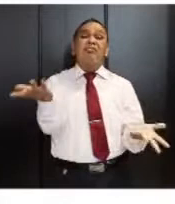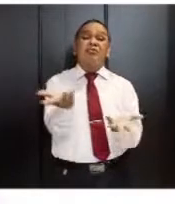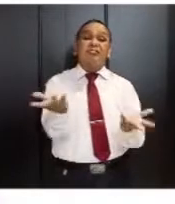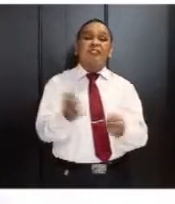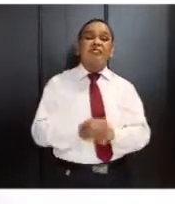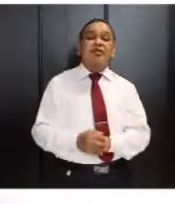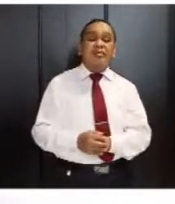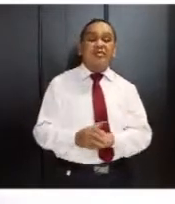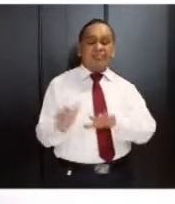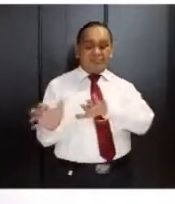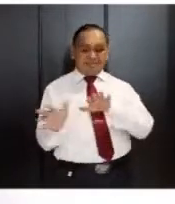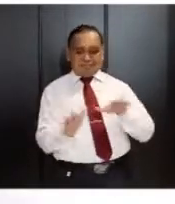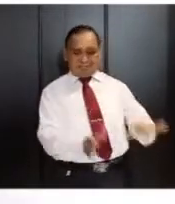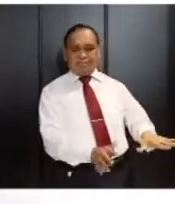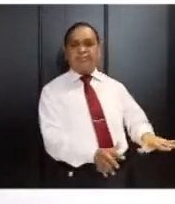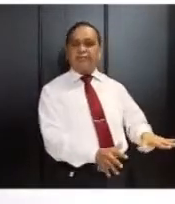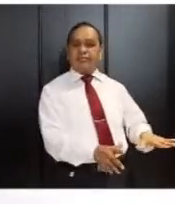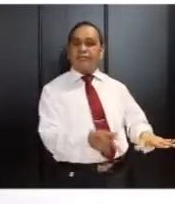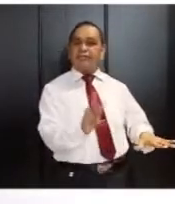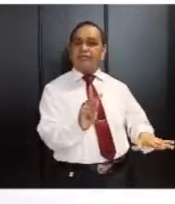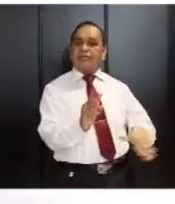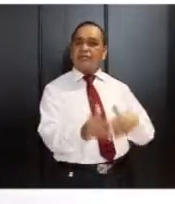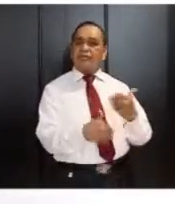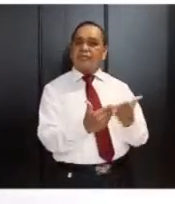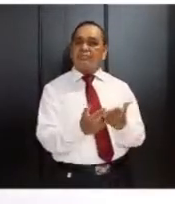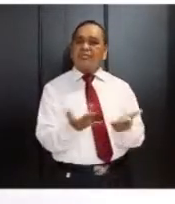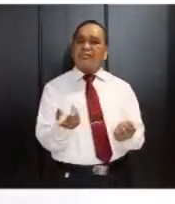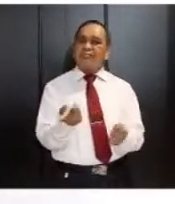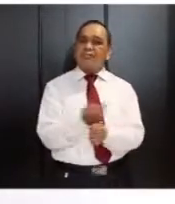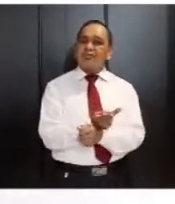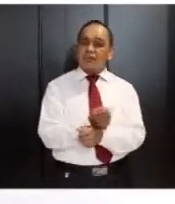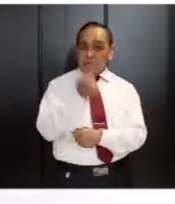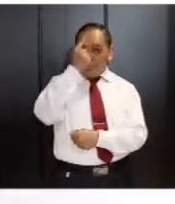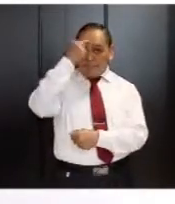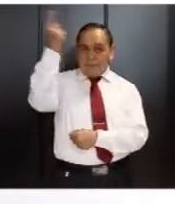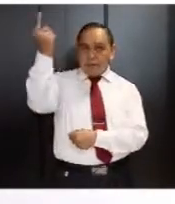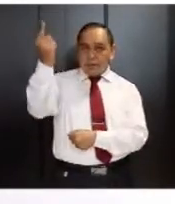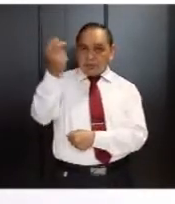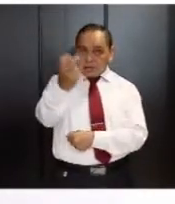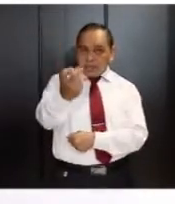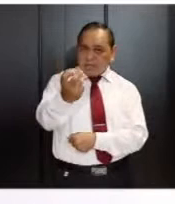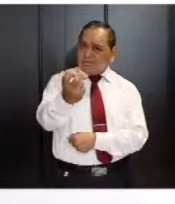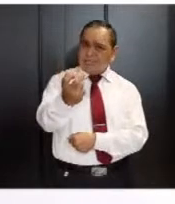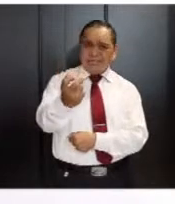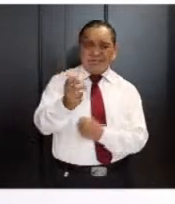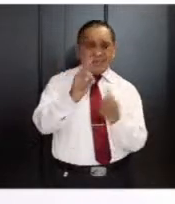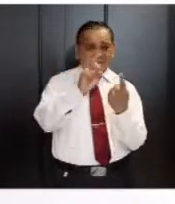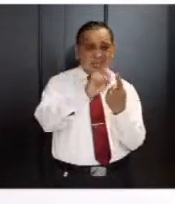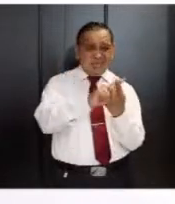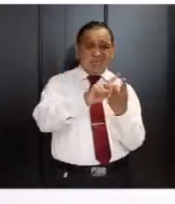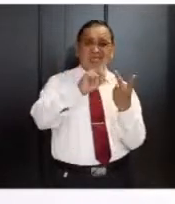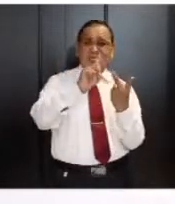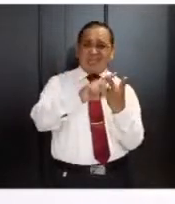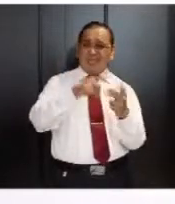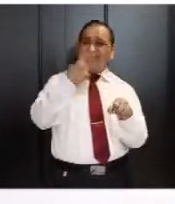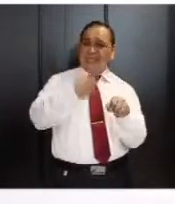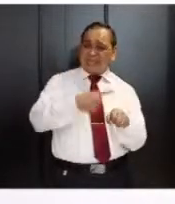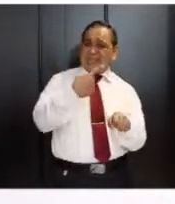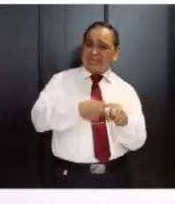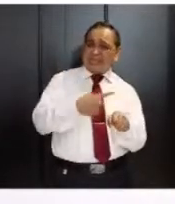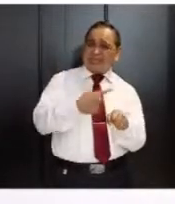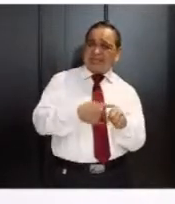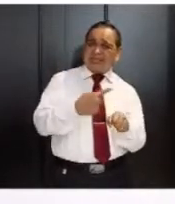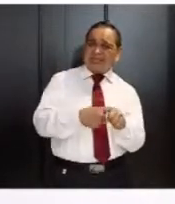tiempo a segundo plano. La situación no fue fácil. Las 2 enfermedades nos